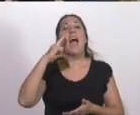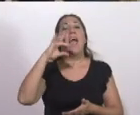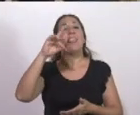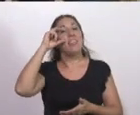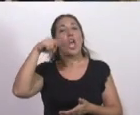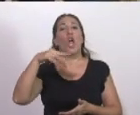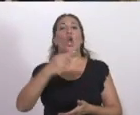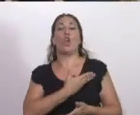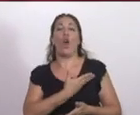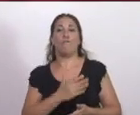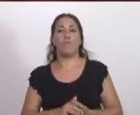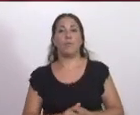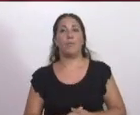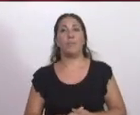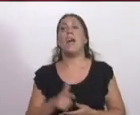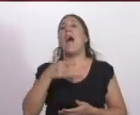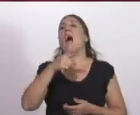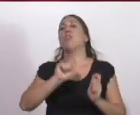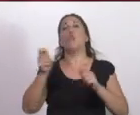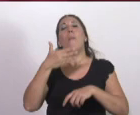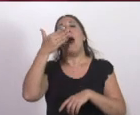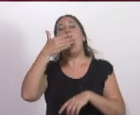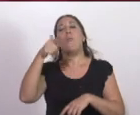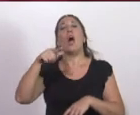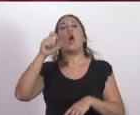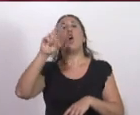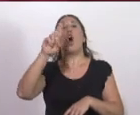Tiene la palabra el senador Cornejo. Acá decía Neidenhoff.